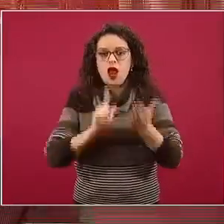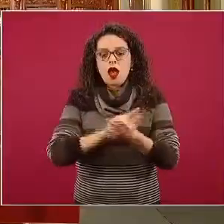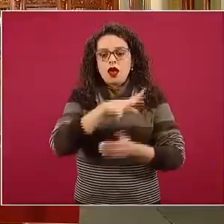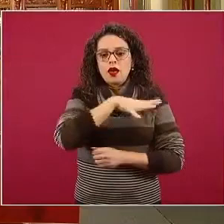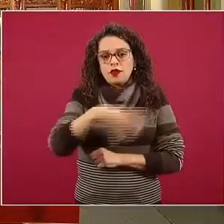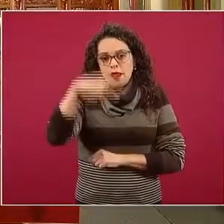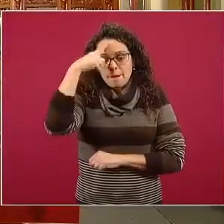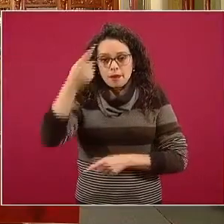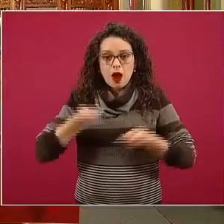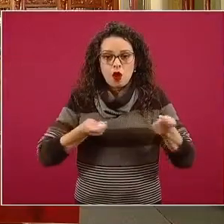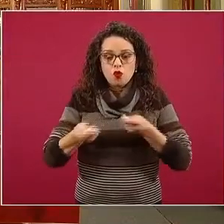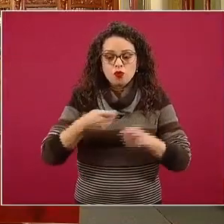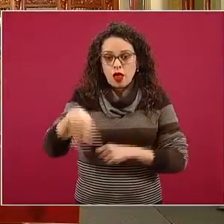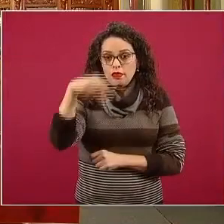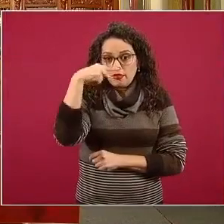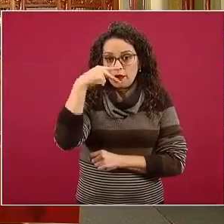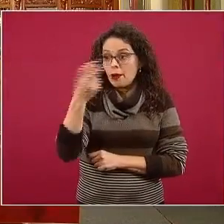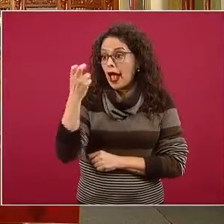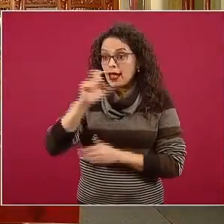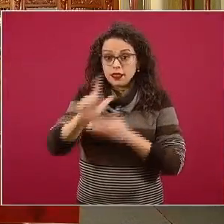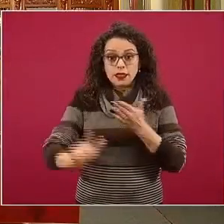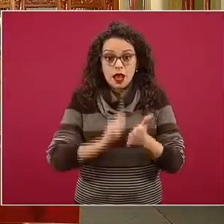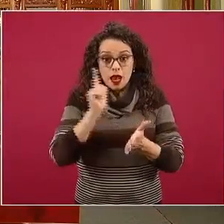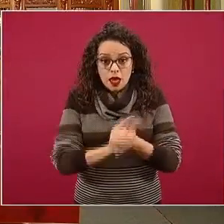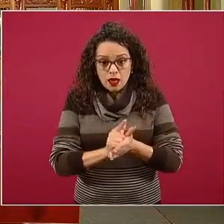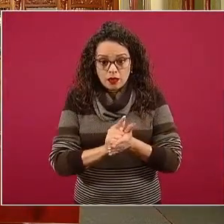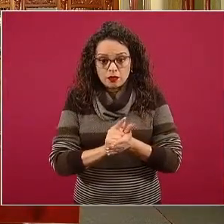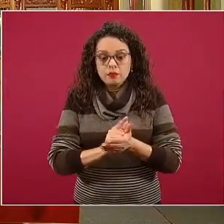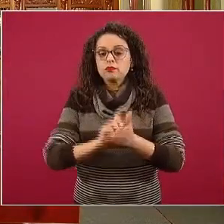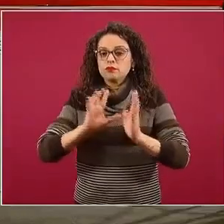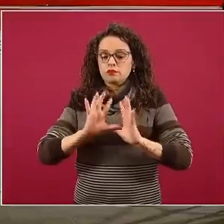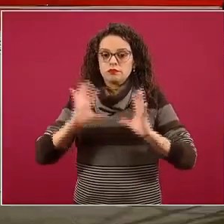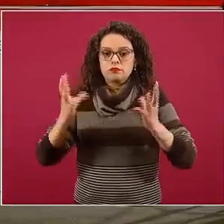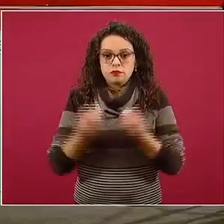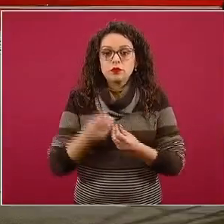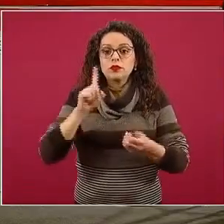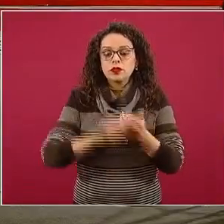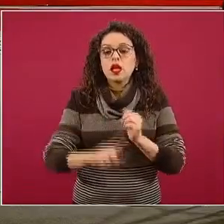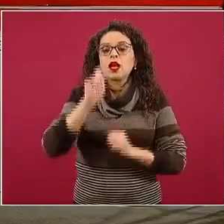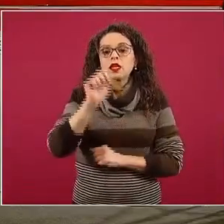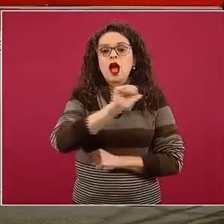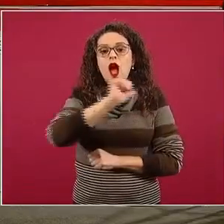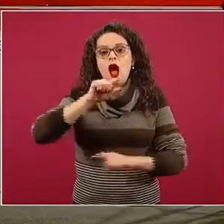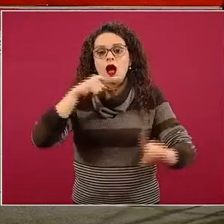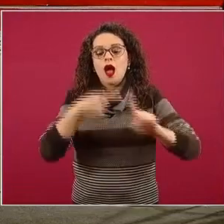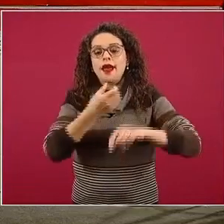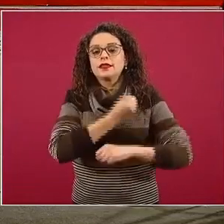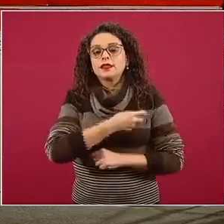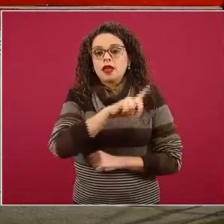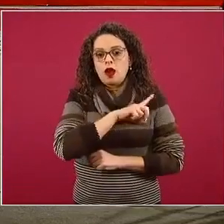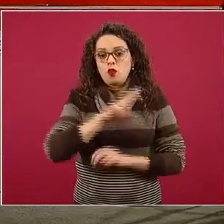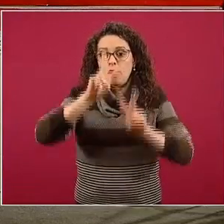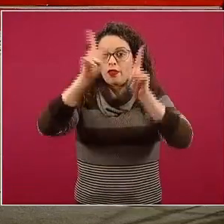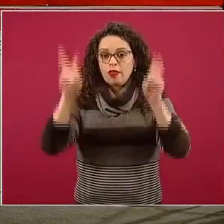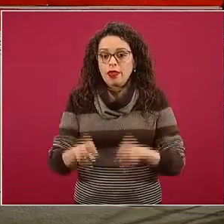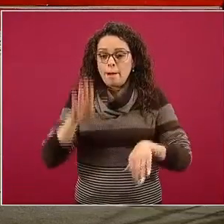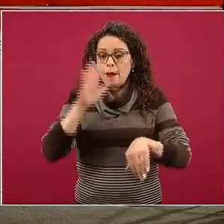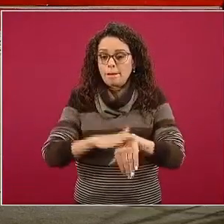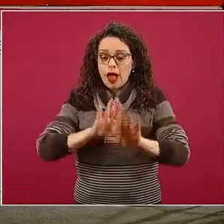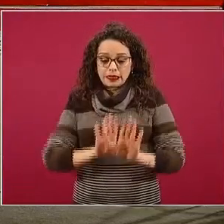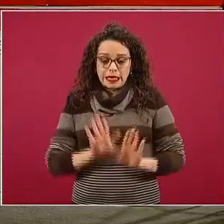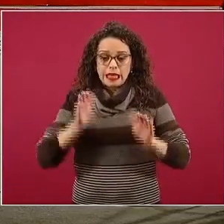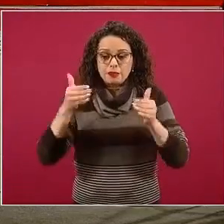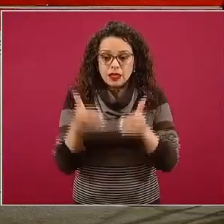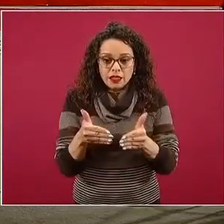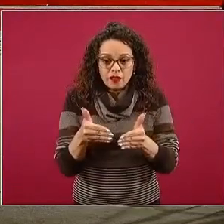Es una ley general, es jurídicamente análoga a la Ley General de Salud, para un tema muy específico que en